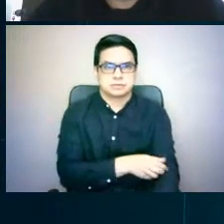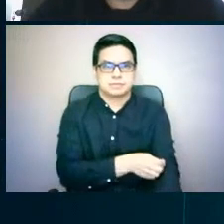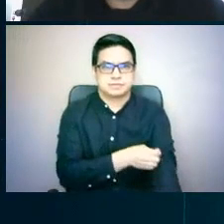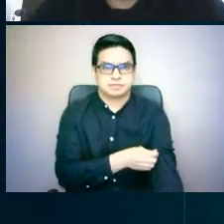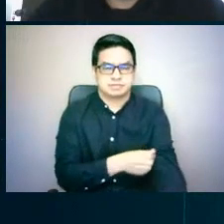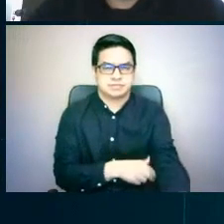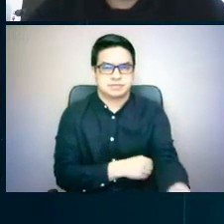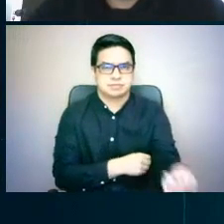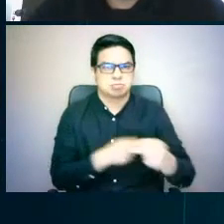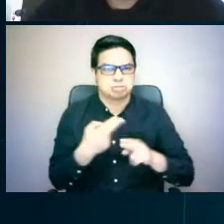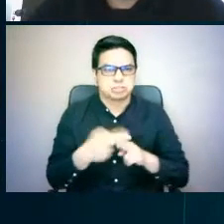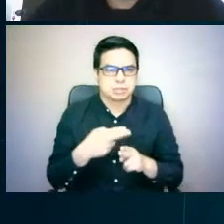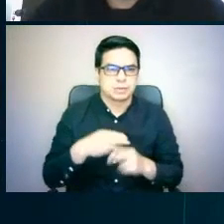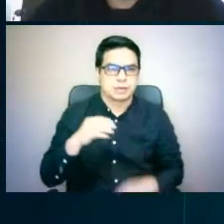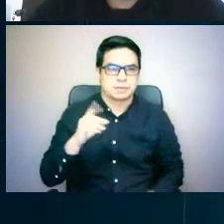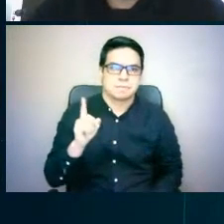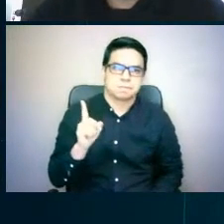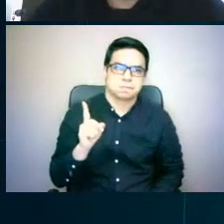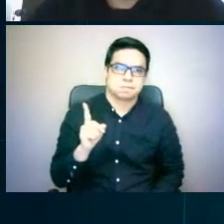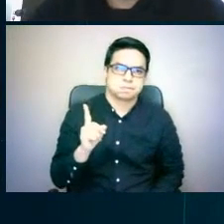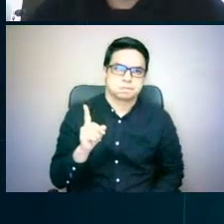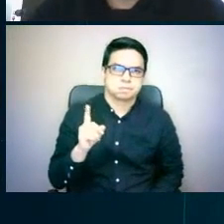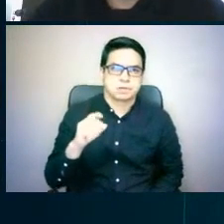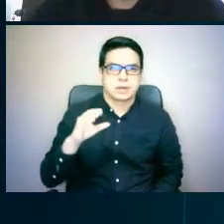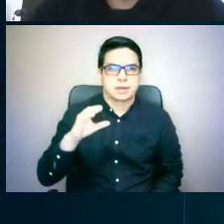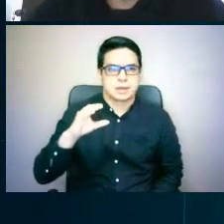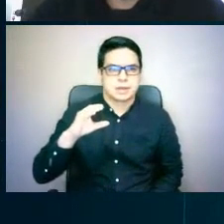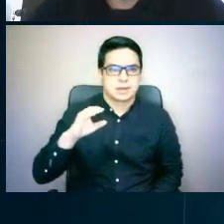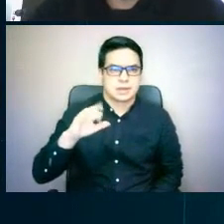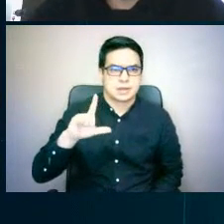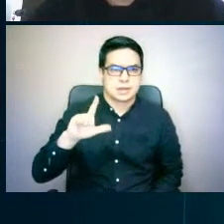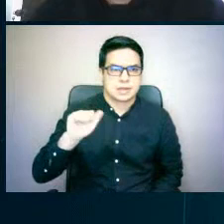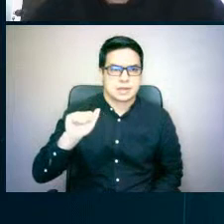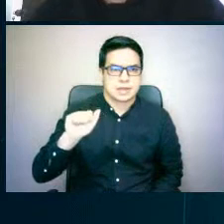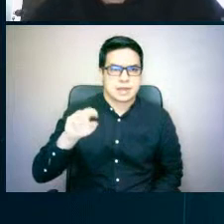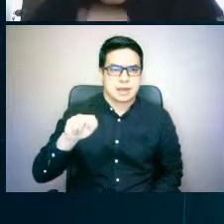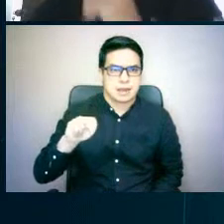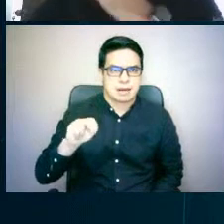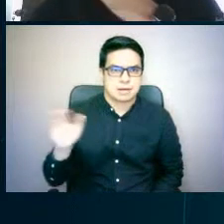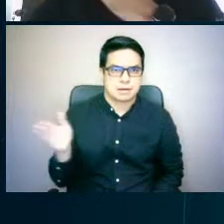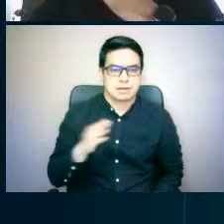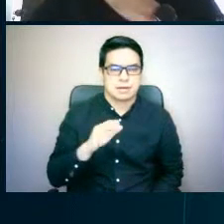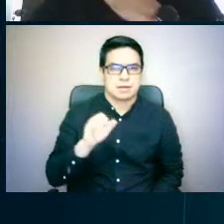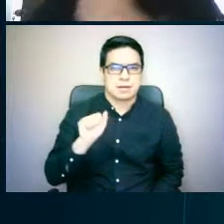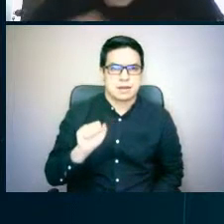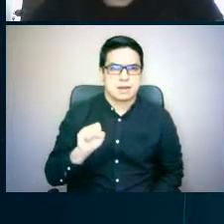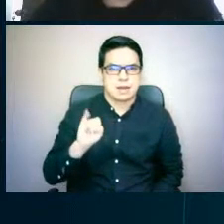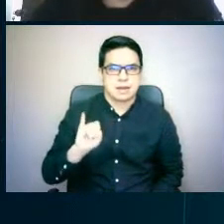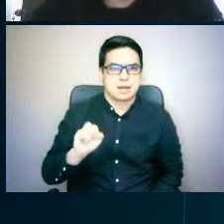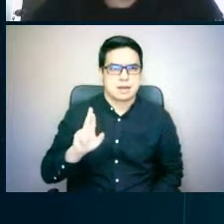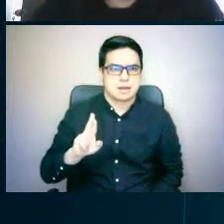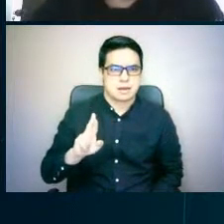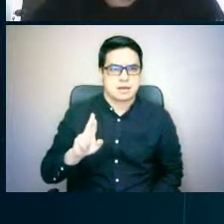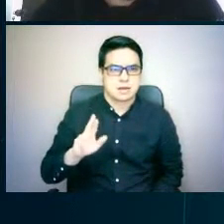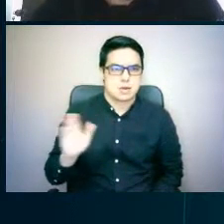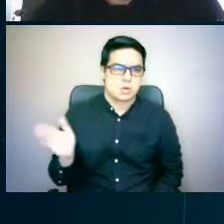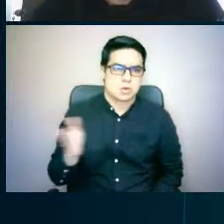Clean Air, y Siemens también lo llama en algunos apartados